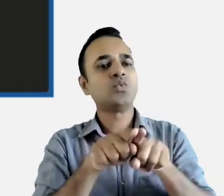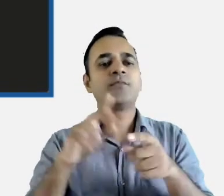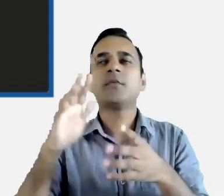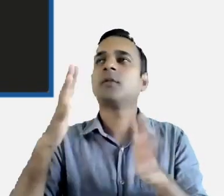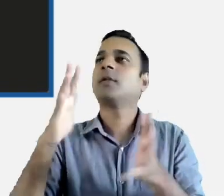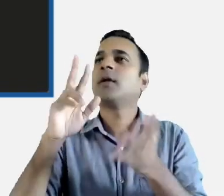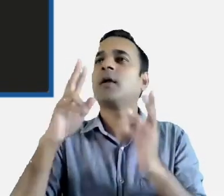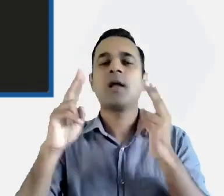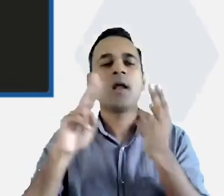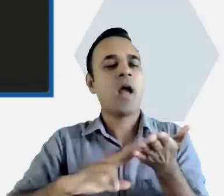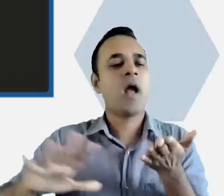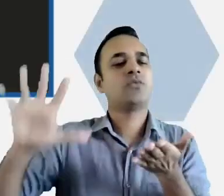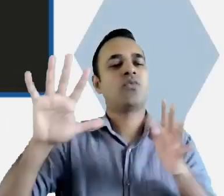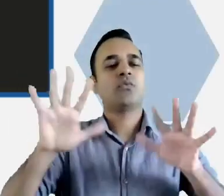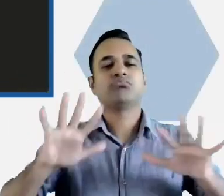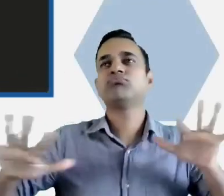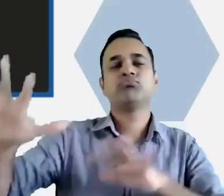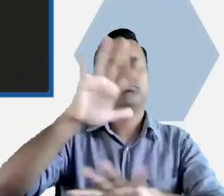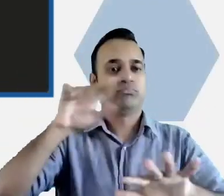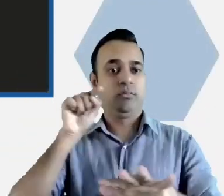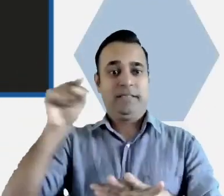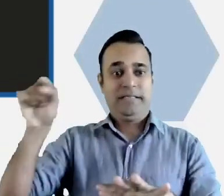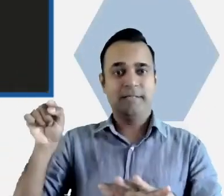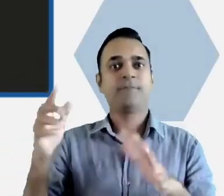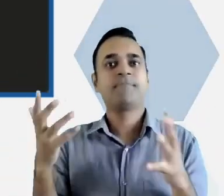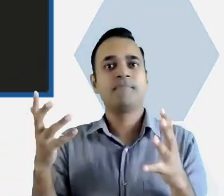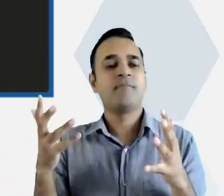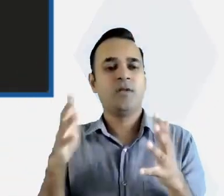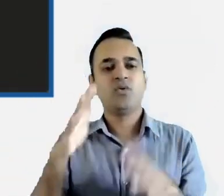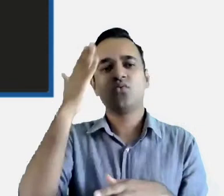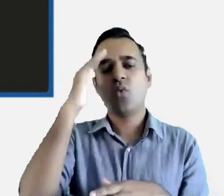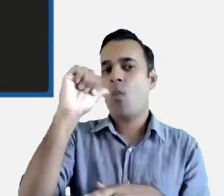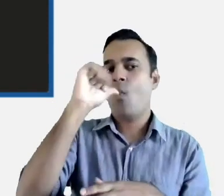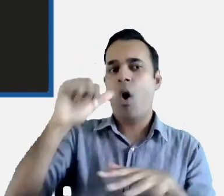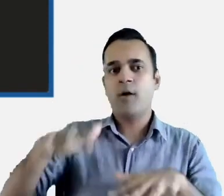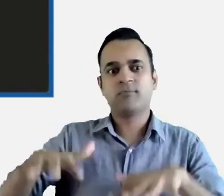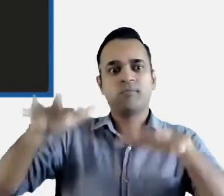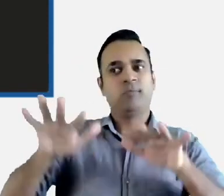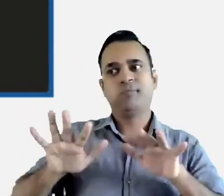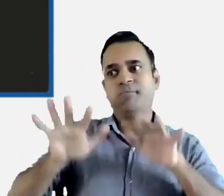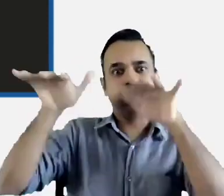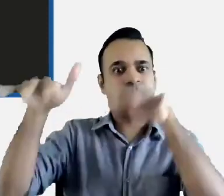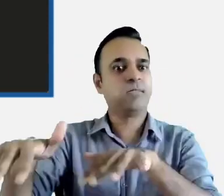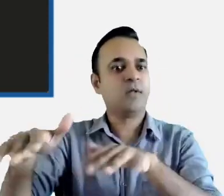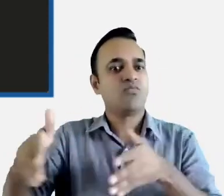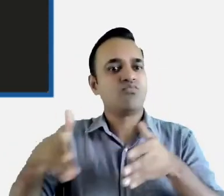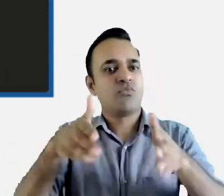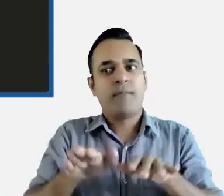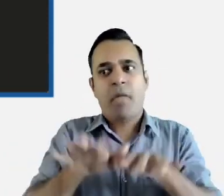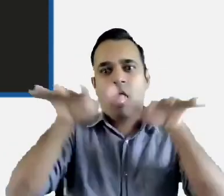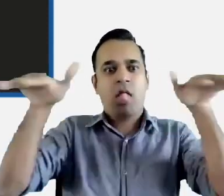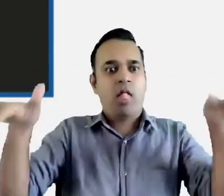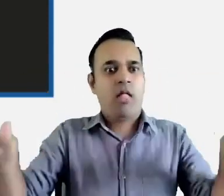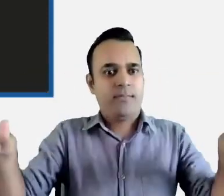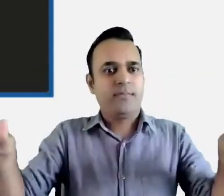mantener altos niveles de humedad y reducir el riesgo de sequías e incendios. Y UNOPS,